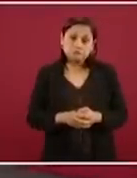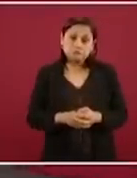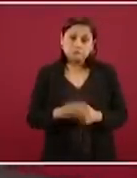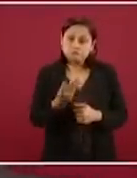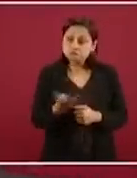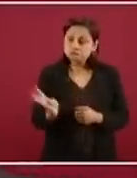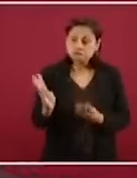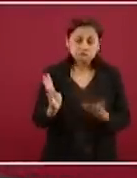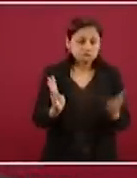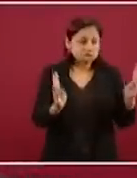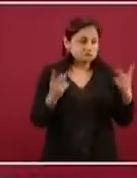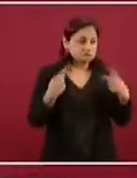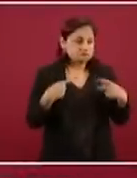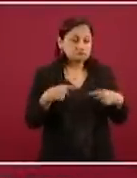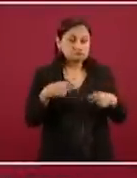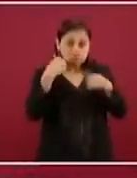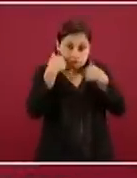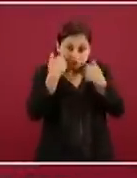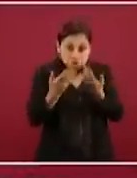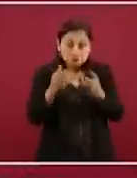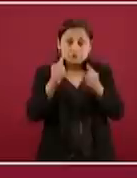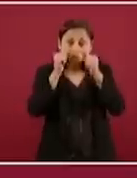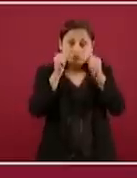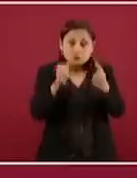escuchar al pueblo.